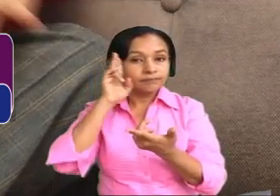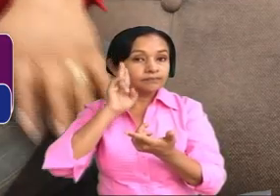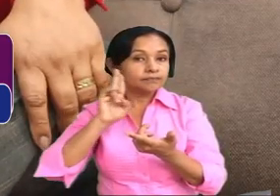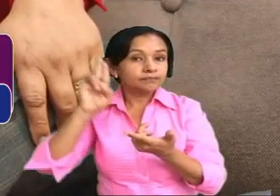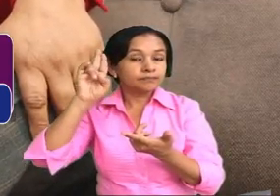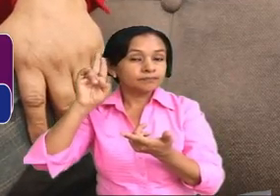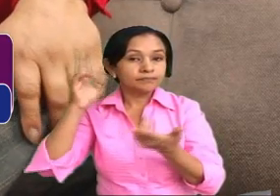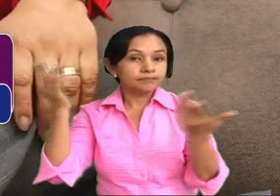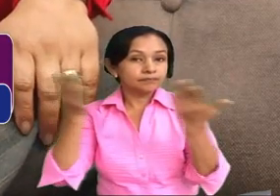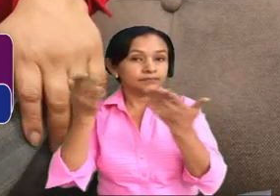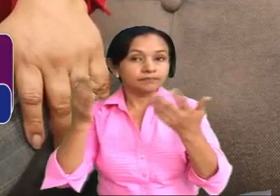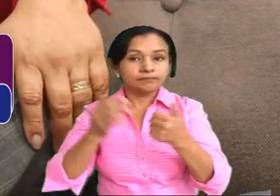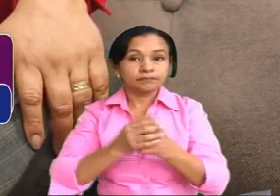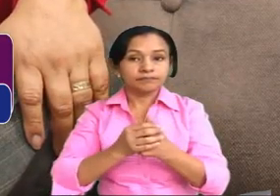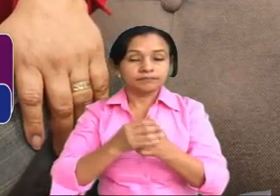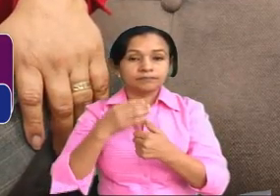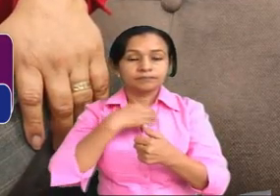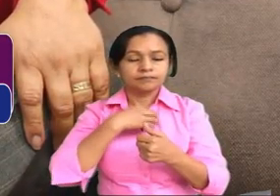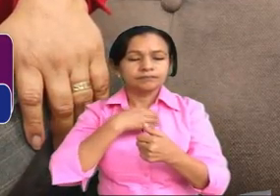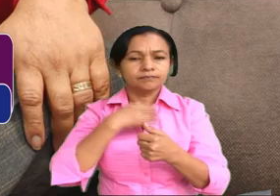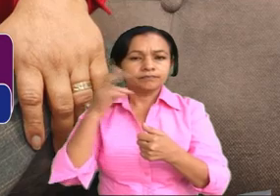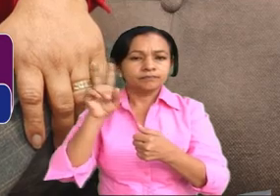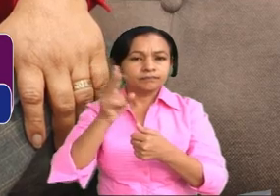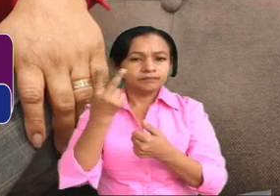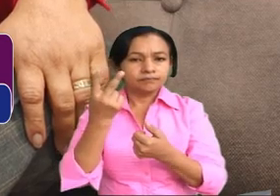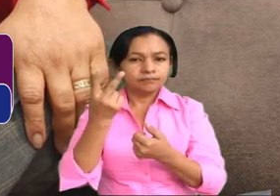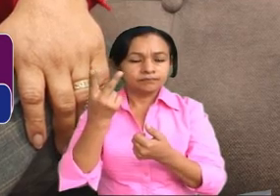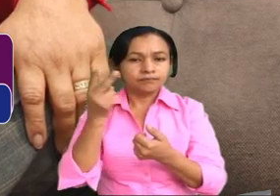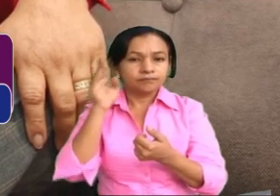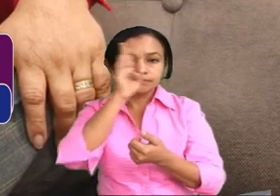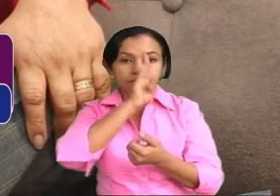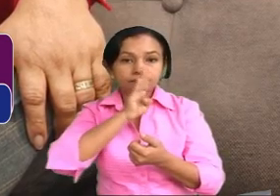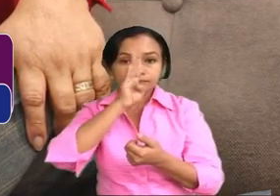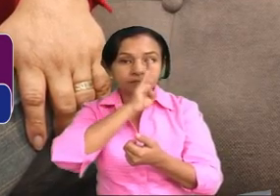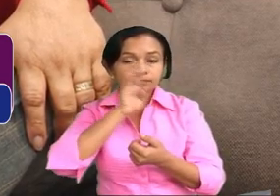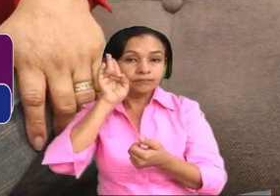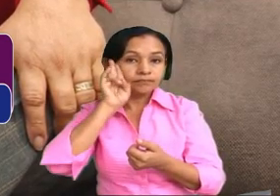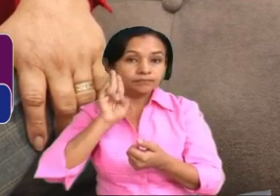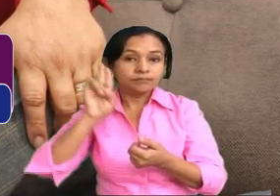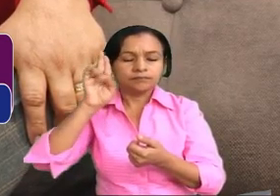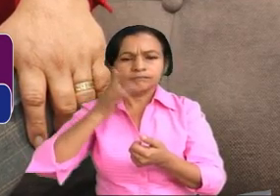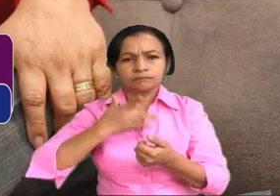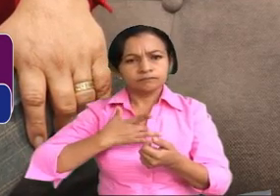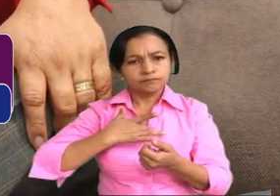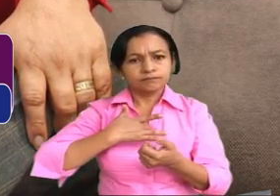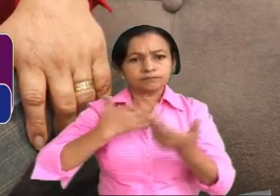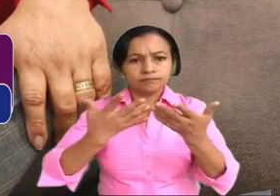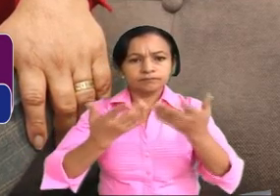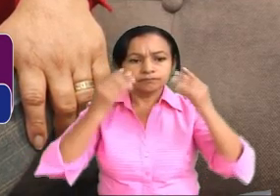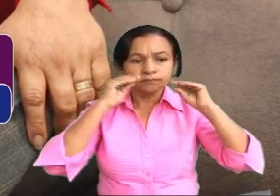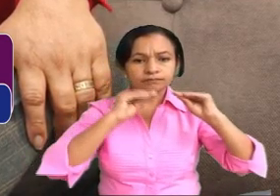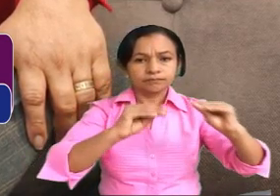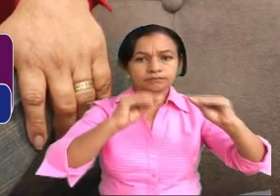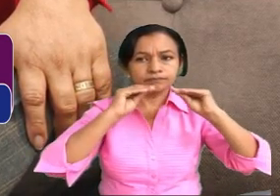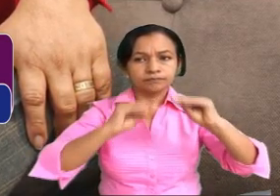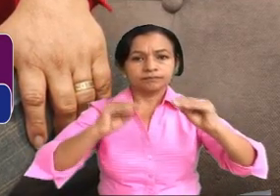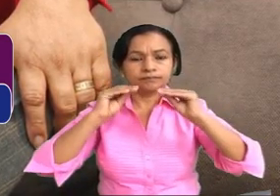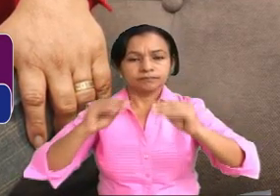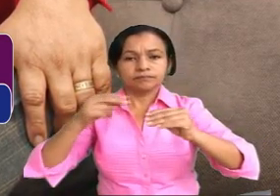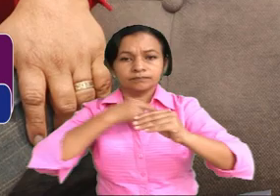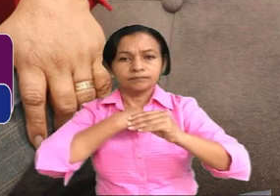personal, verdad? En la Vico, claro, claro. Y Huracán. Nace como una necesidad de ir capacitando,